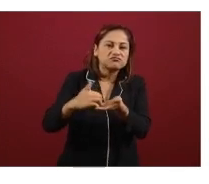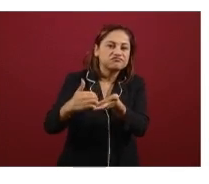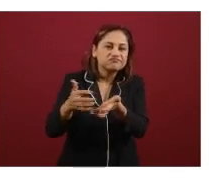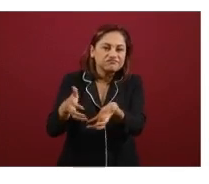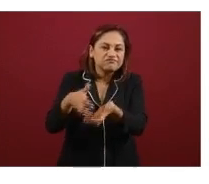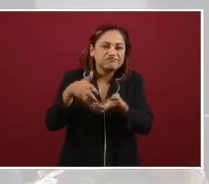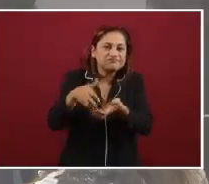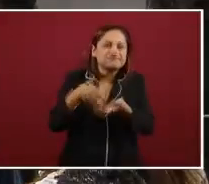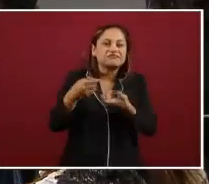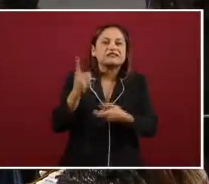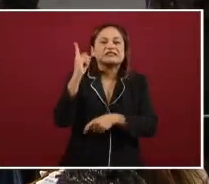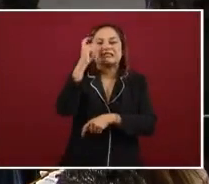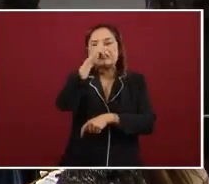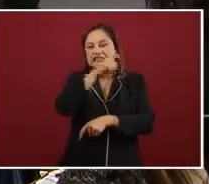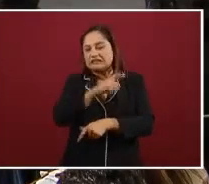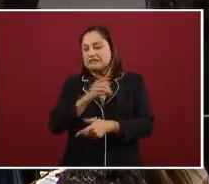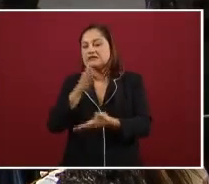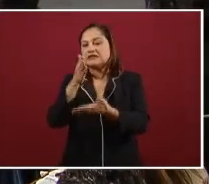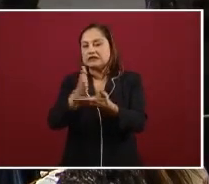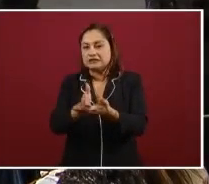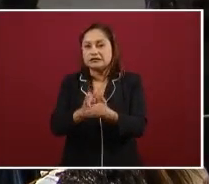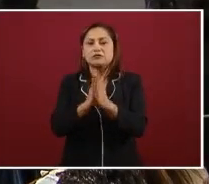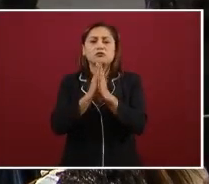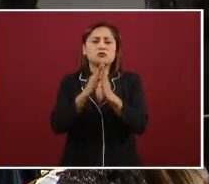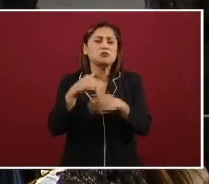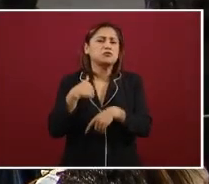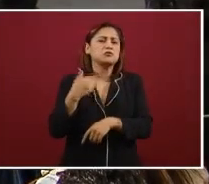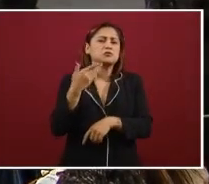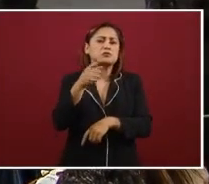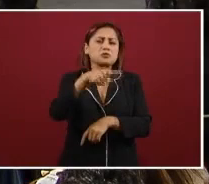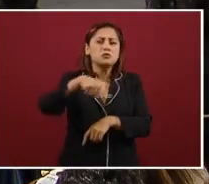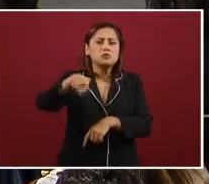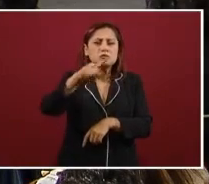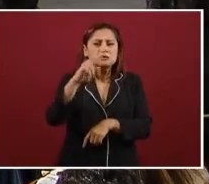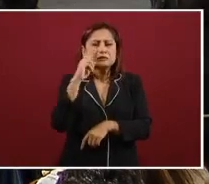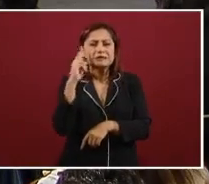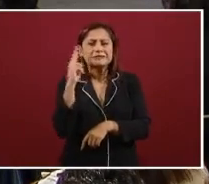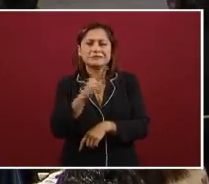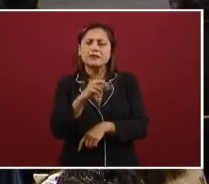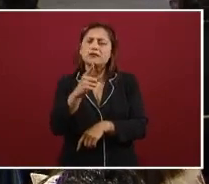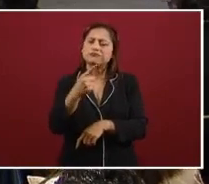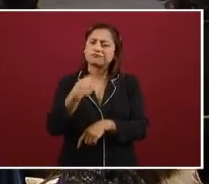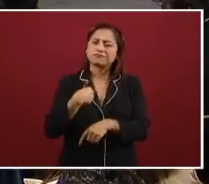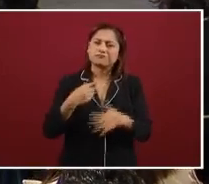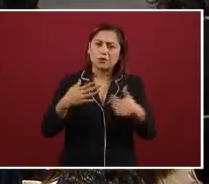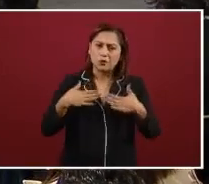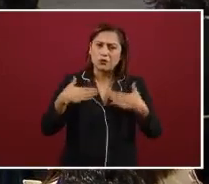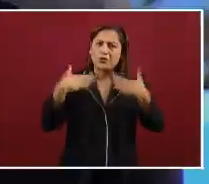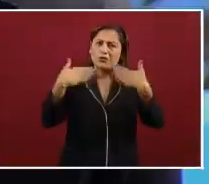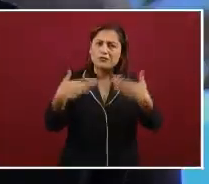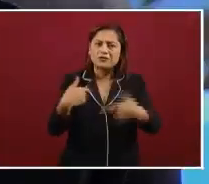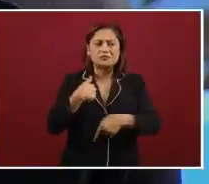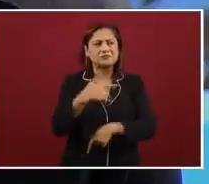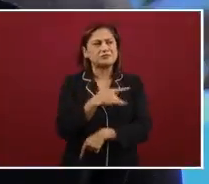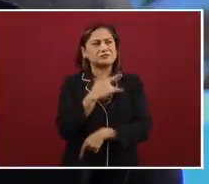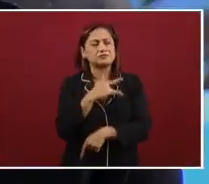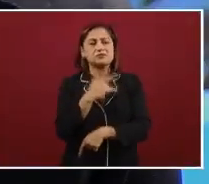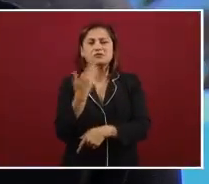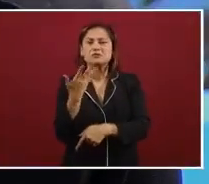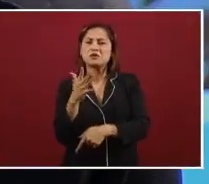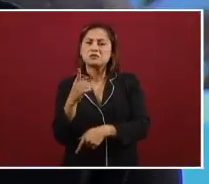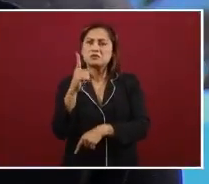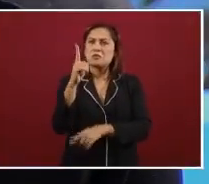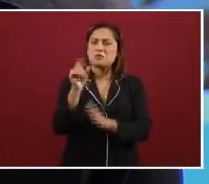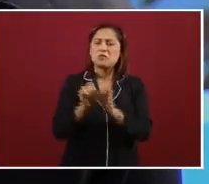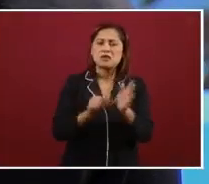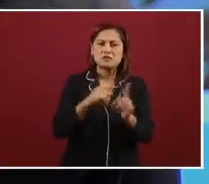Ténganos la confianza, denos la confianza, y estimamos que más o menos en mes y medio vamos a tener limpia